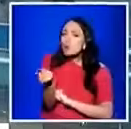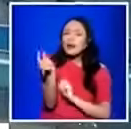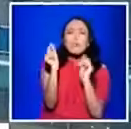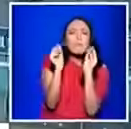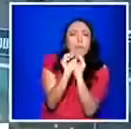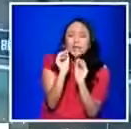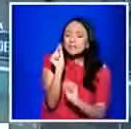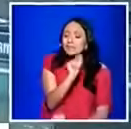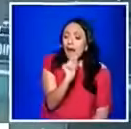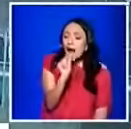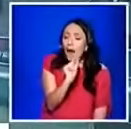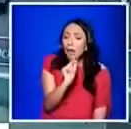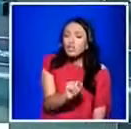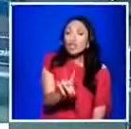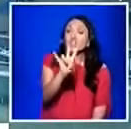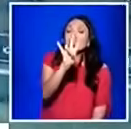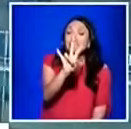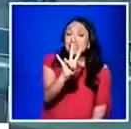más económica cuesta